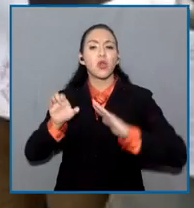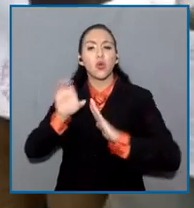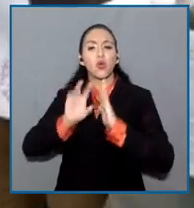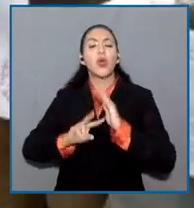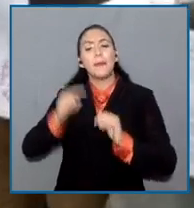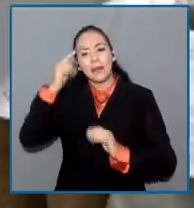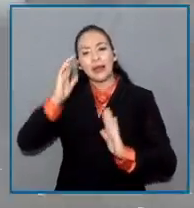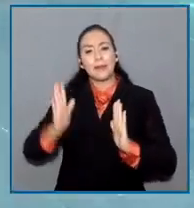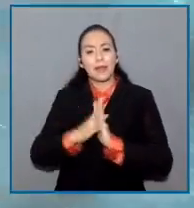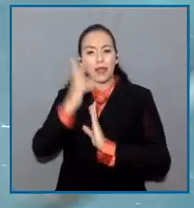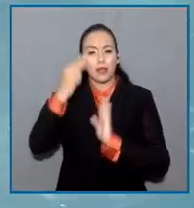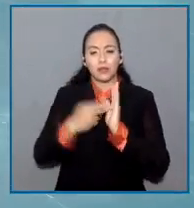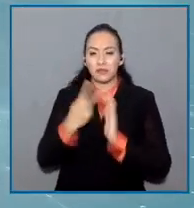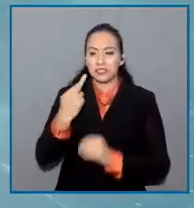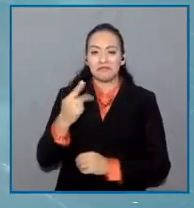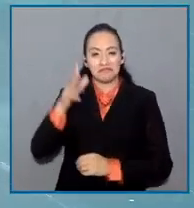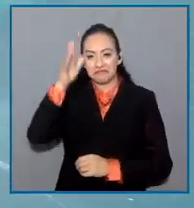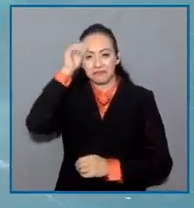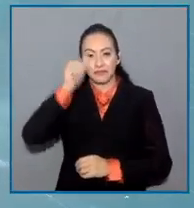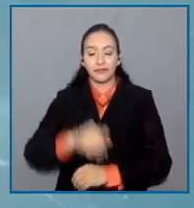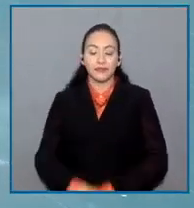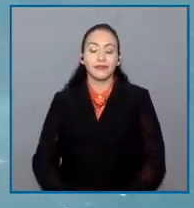2025.